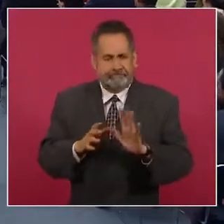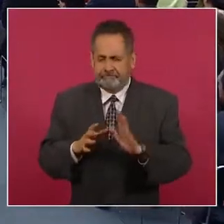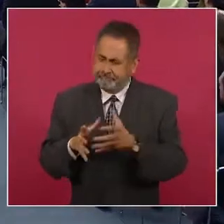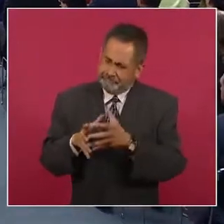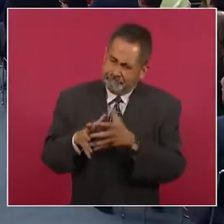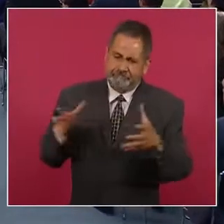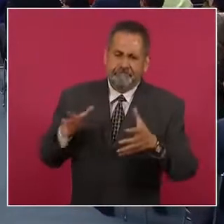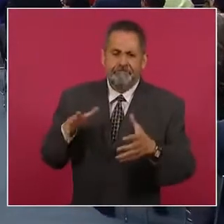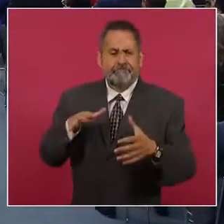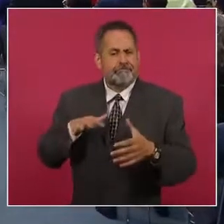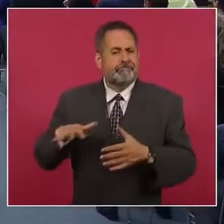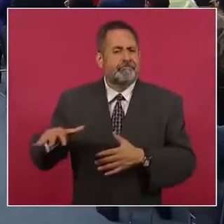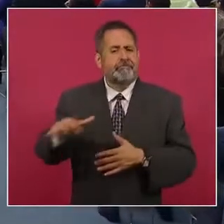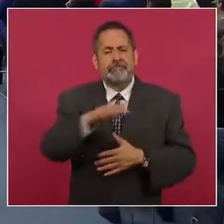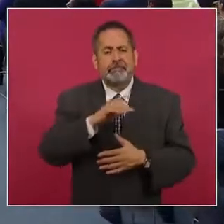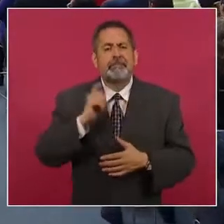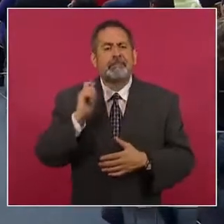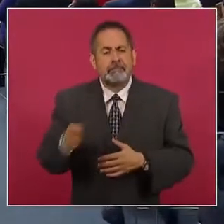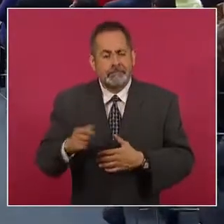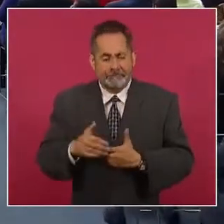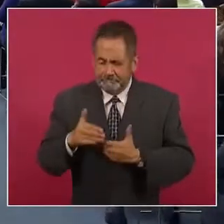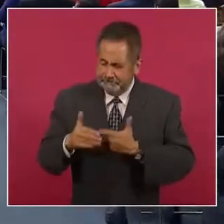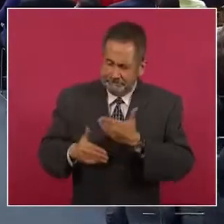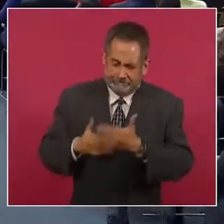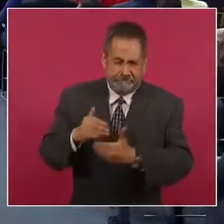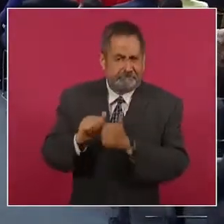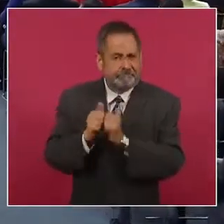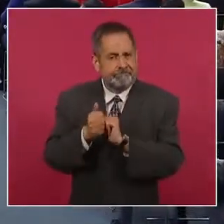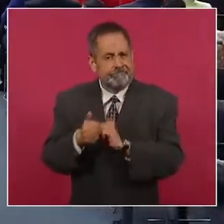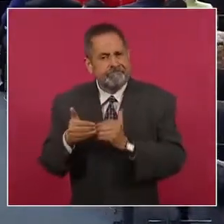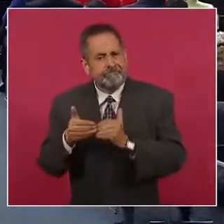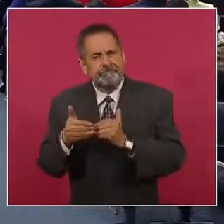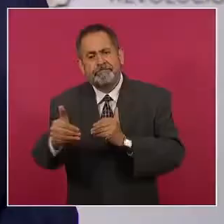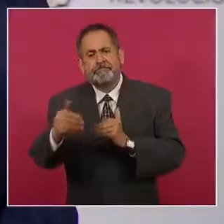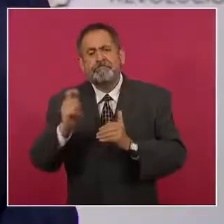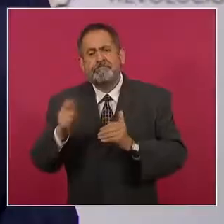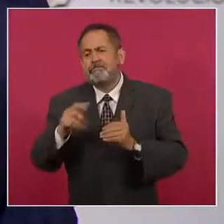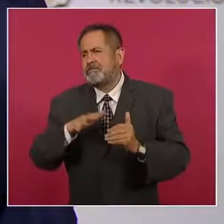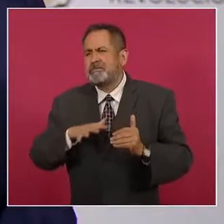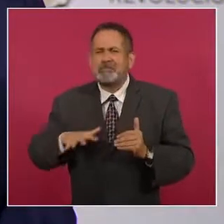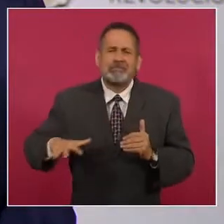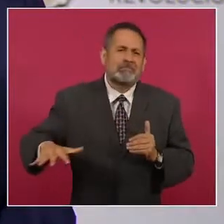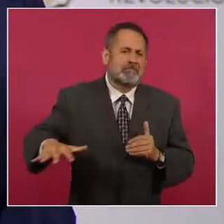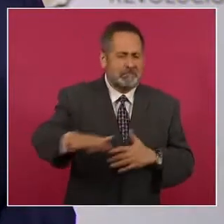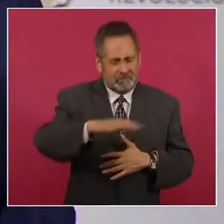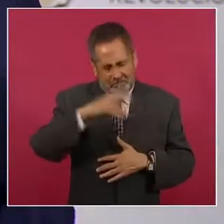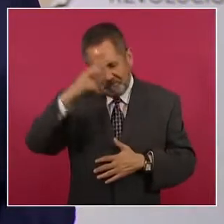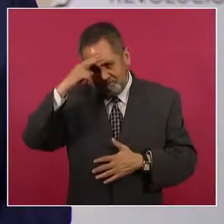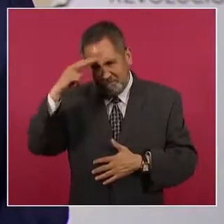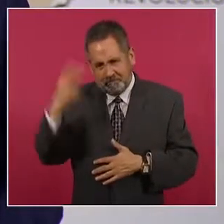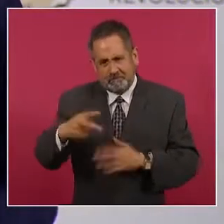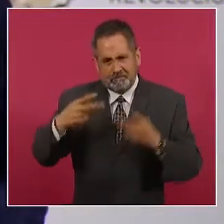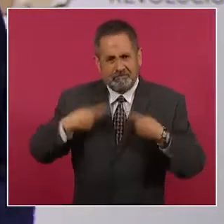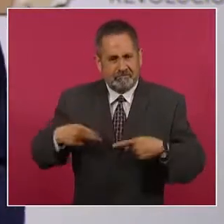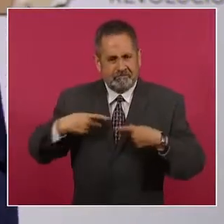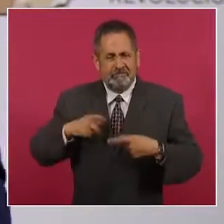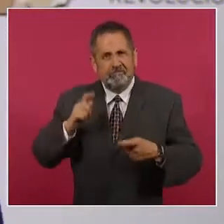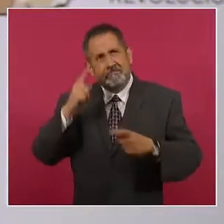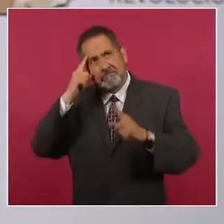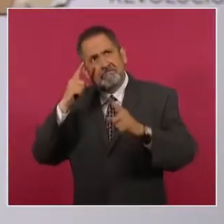públicos. Este es un proceso de todo un pueblo por su